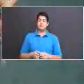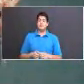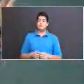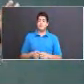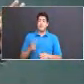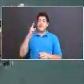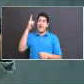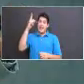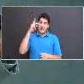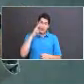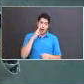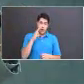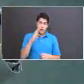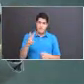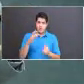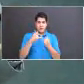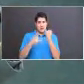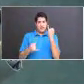él ya lo vio consumado.